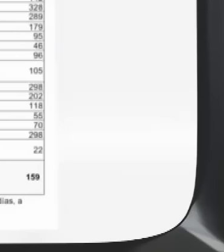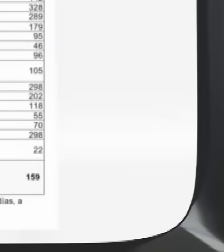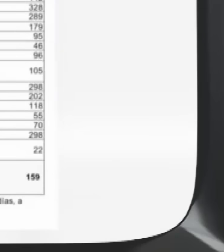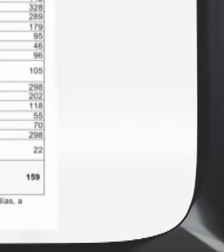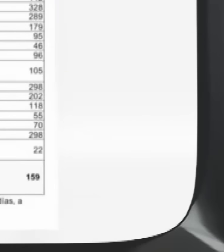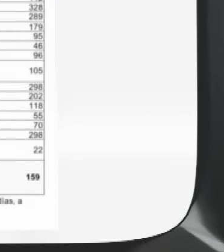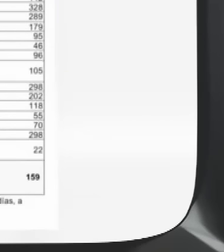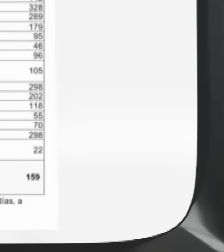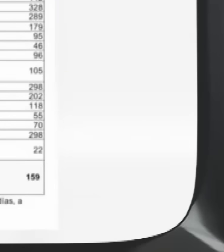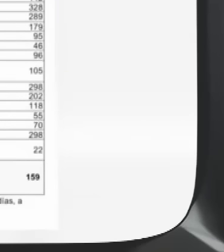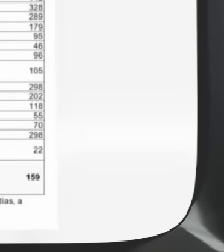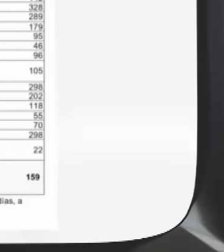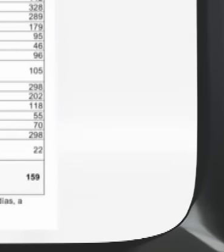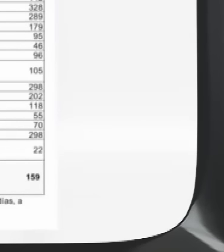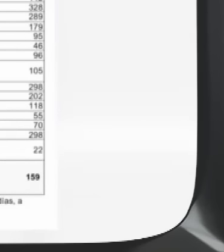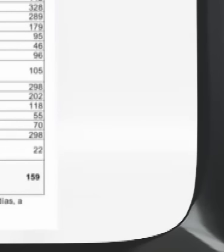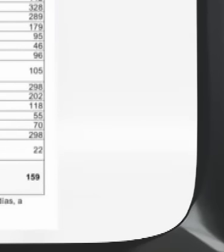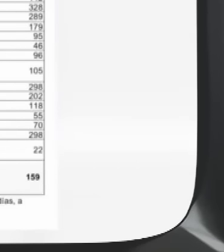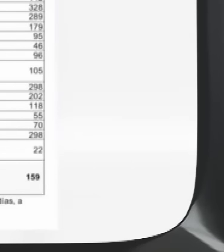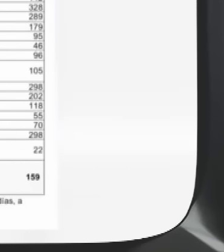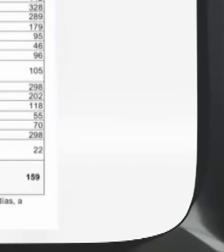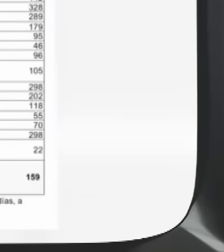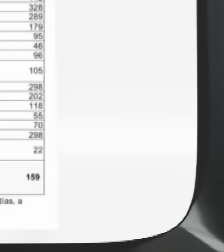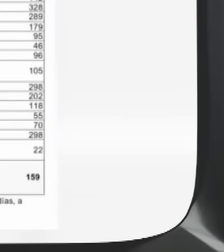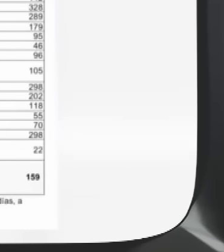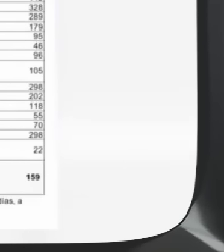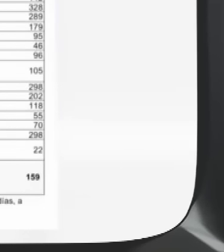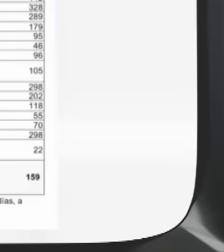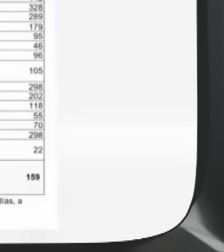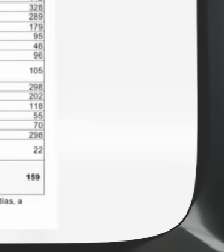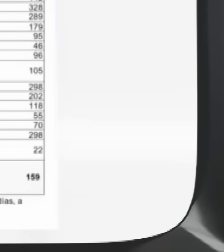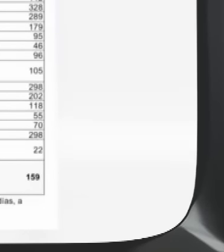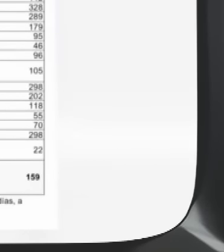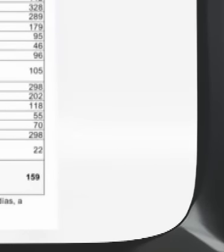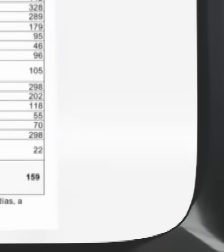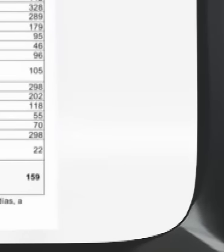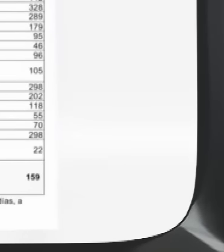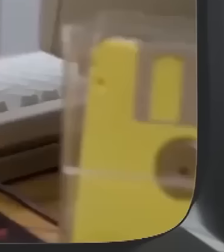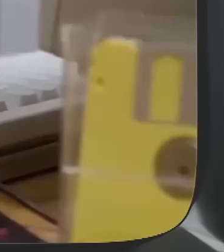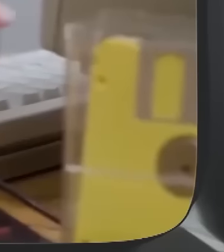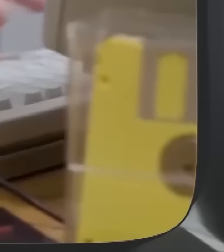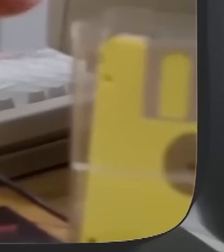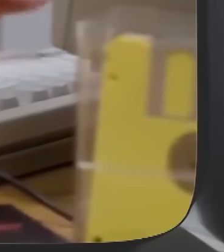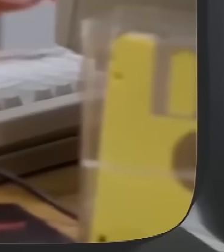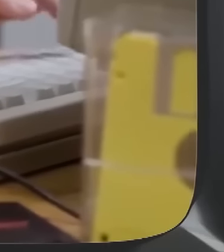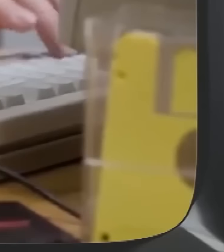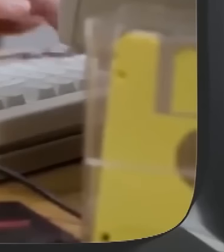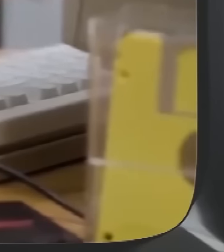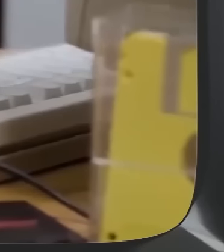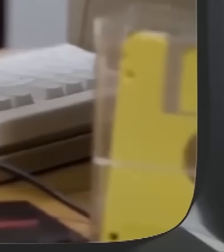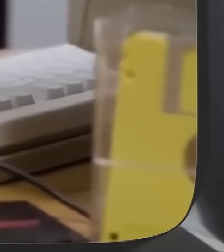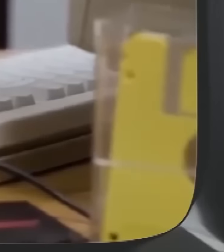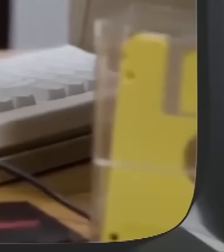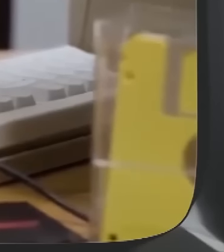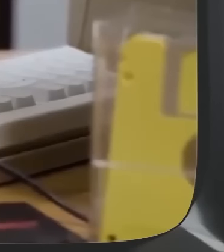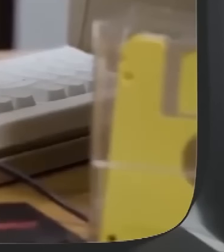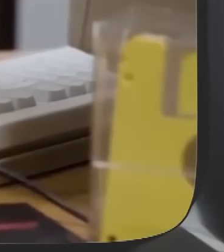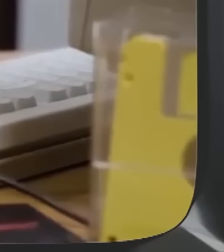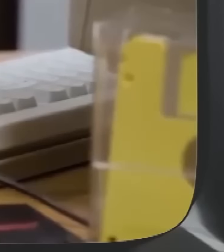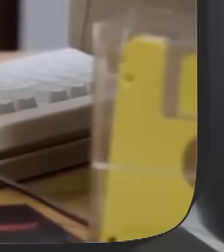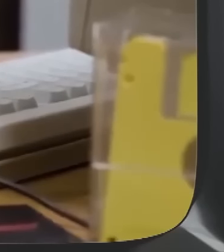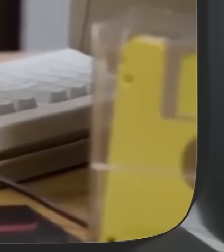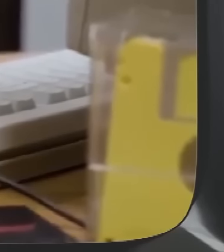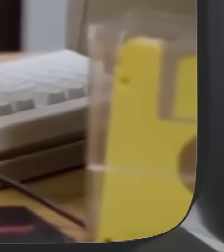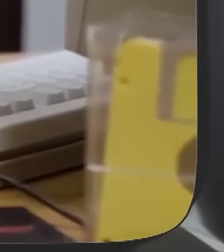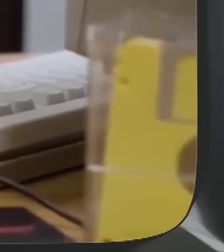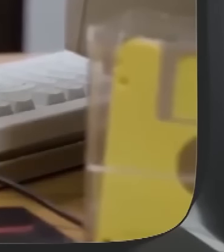delincuentes. 13 las empresas que se niegan a pagar impuestos, claro, solapados por el Poder Judicial, ya que no les da